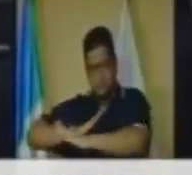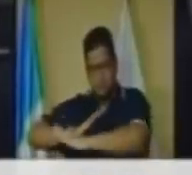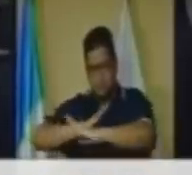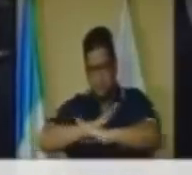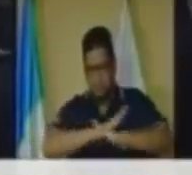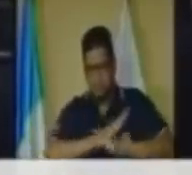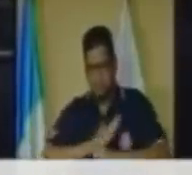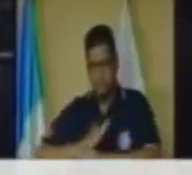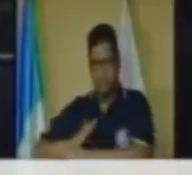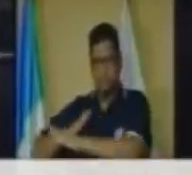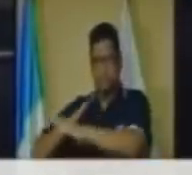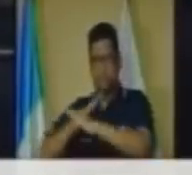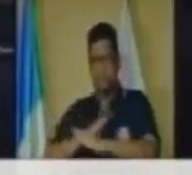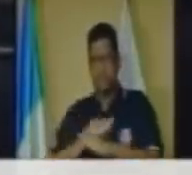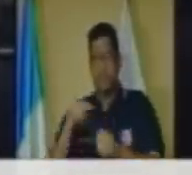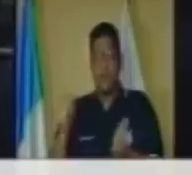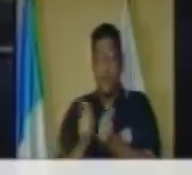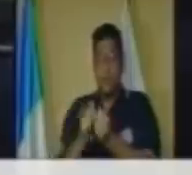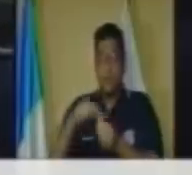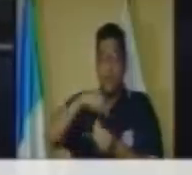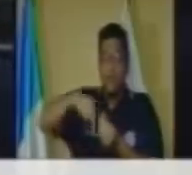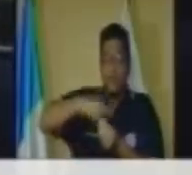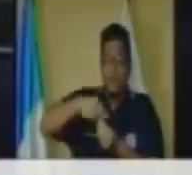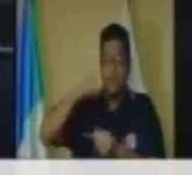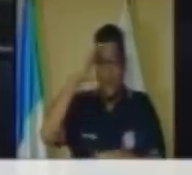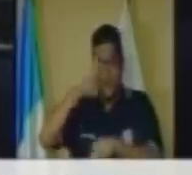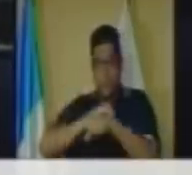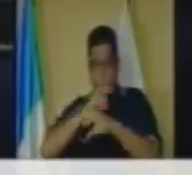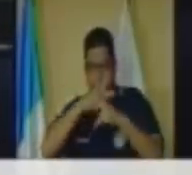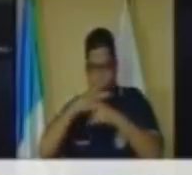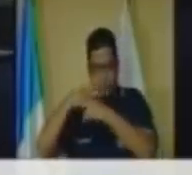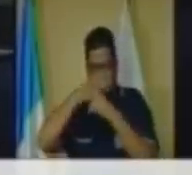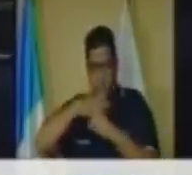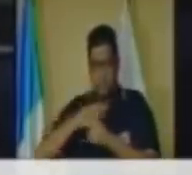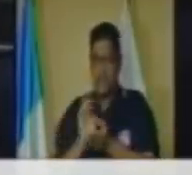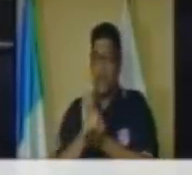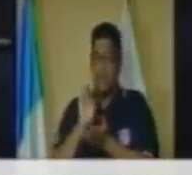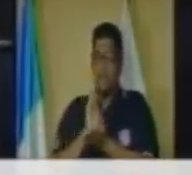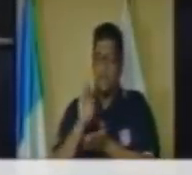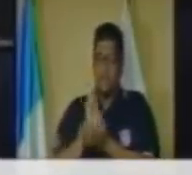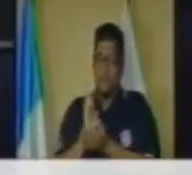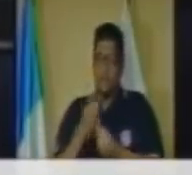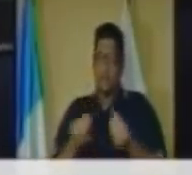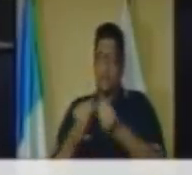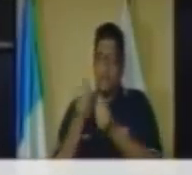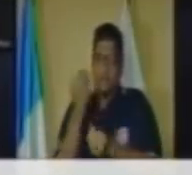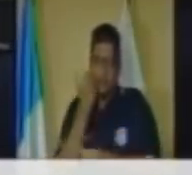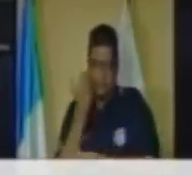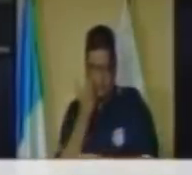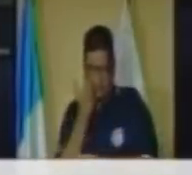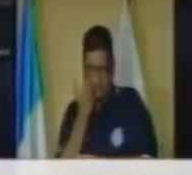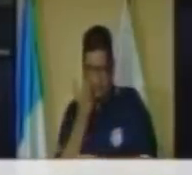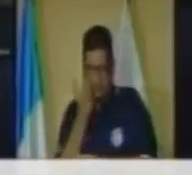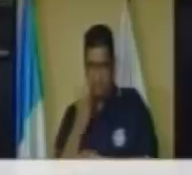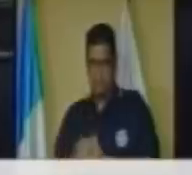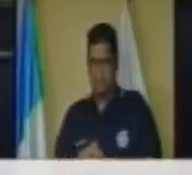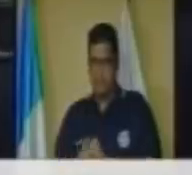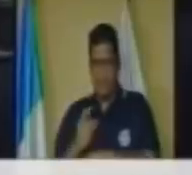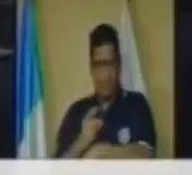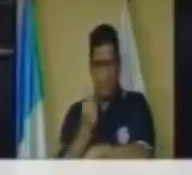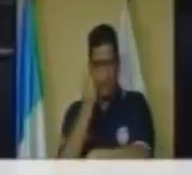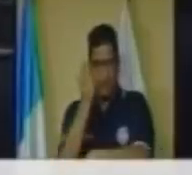está en cuarentena, o sea, tenemos todo bajo control. Inmediatamente al momento del fallecimiento,